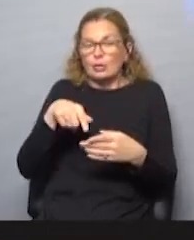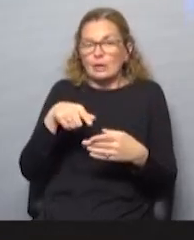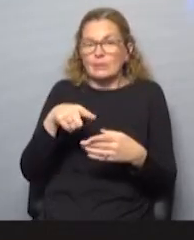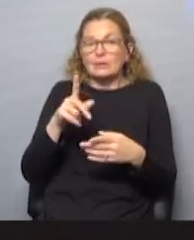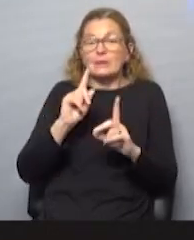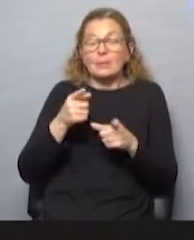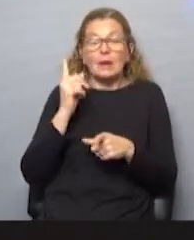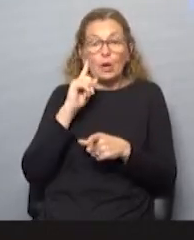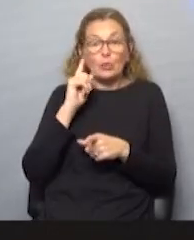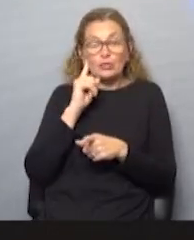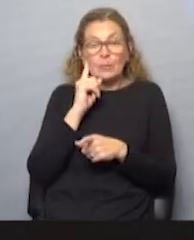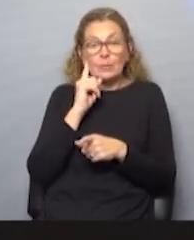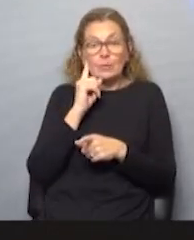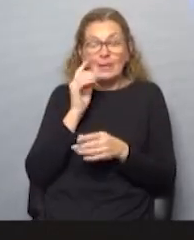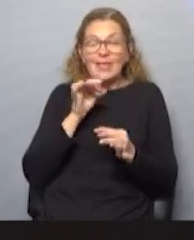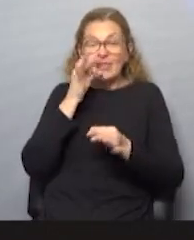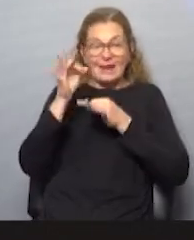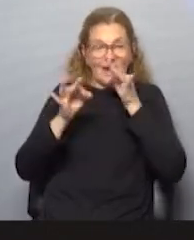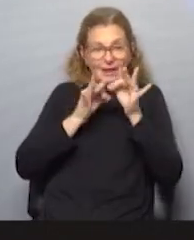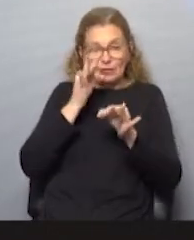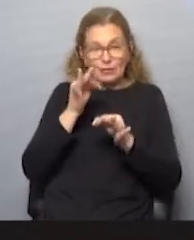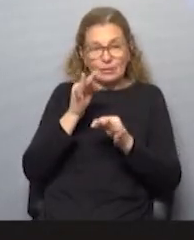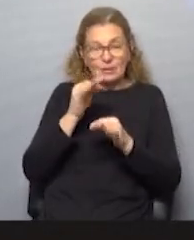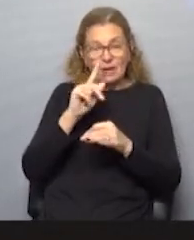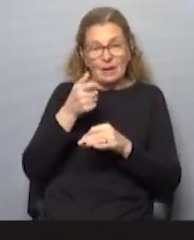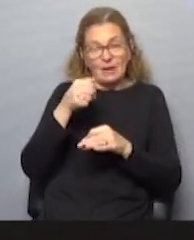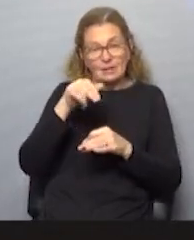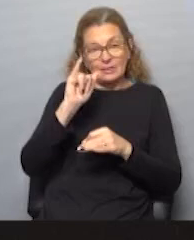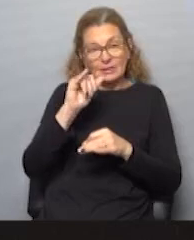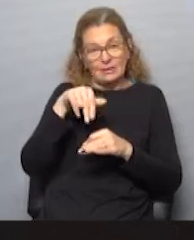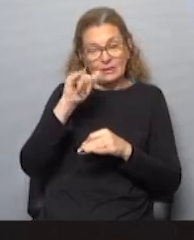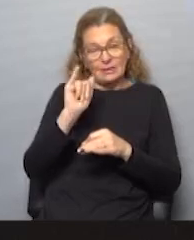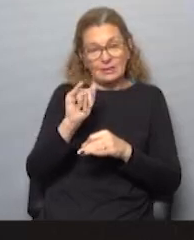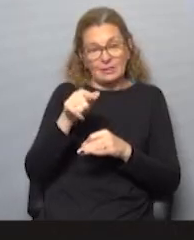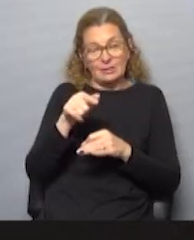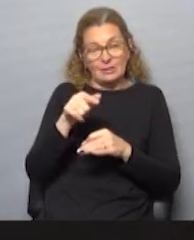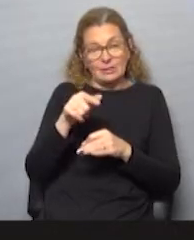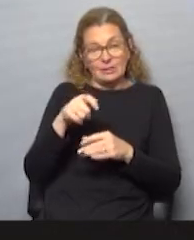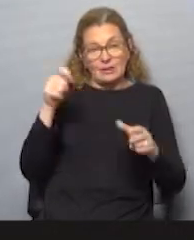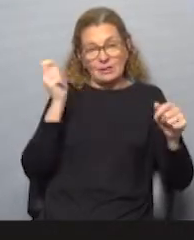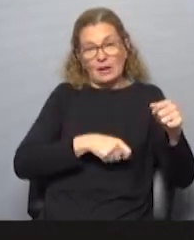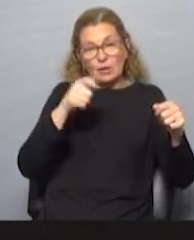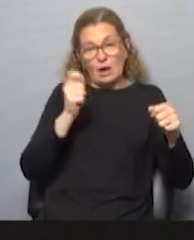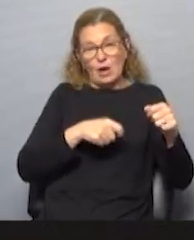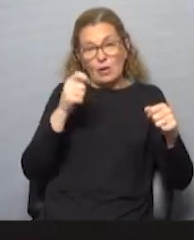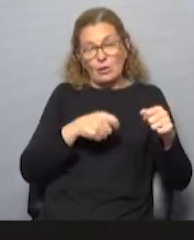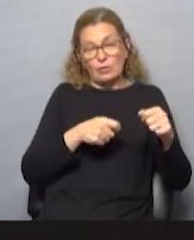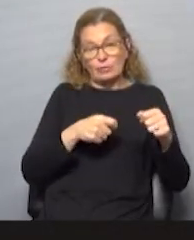escuchamos declaraciones de gandini diciendo bueno tienen que salir con la olla